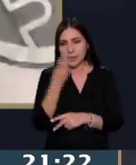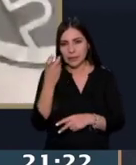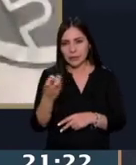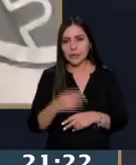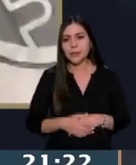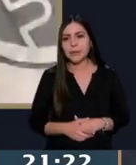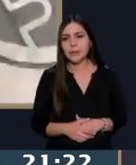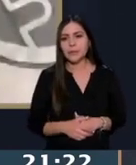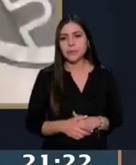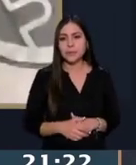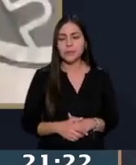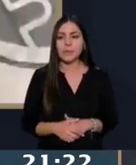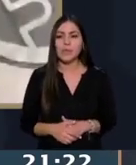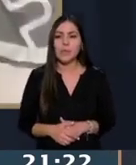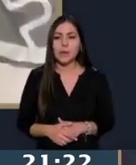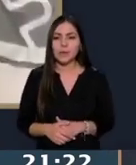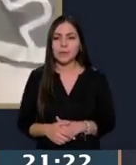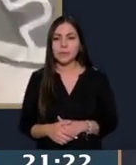como si